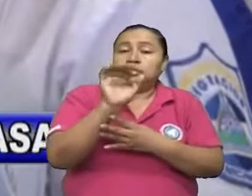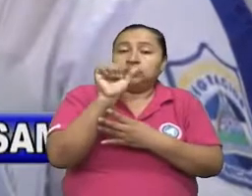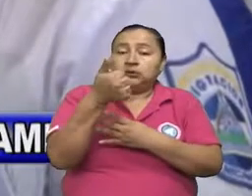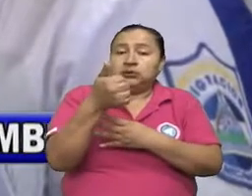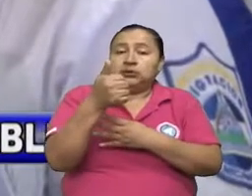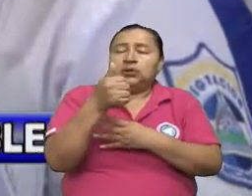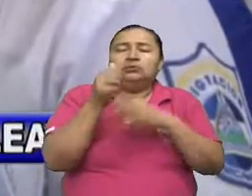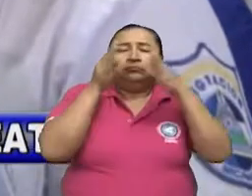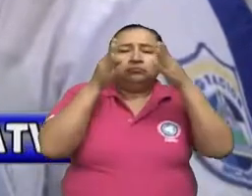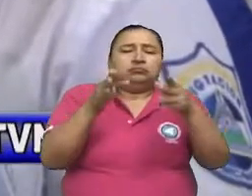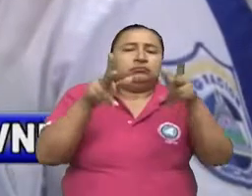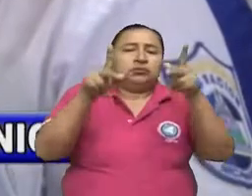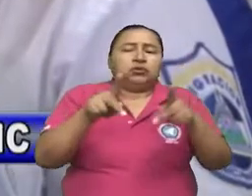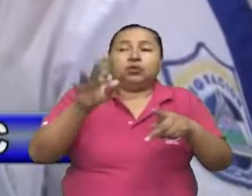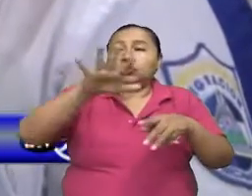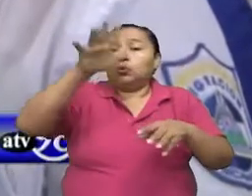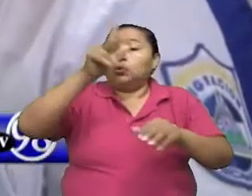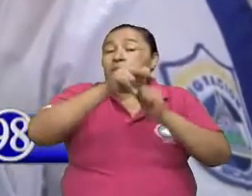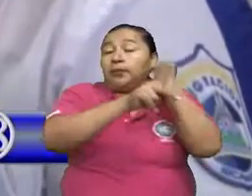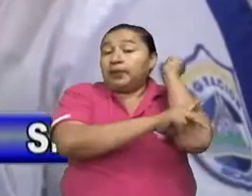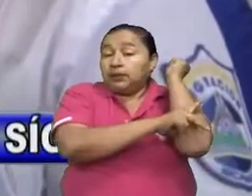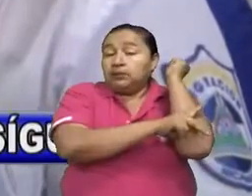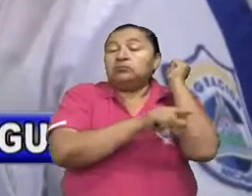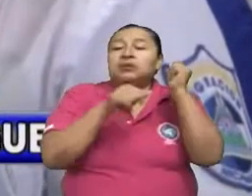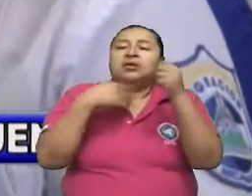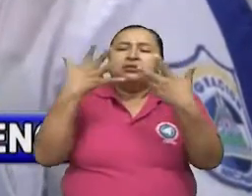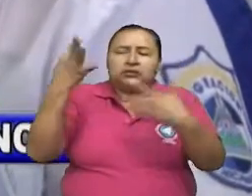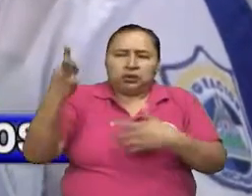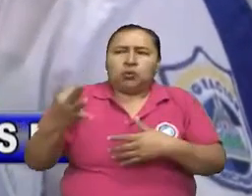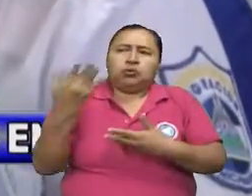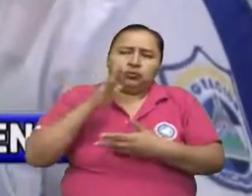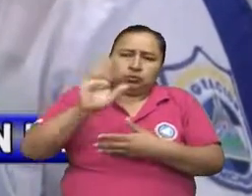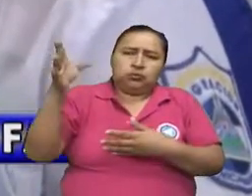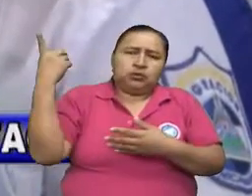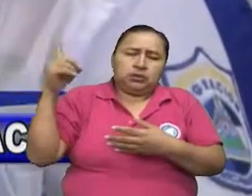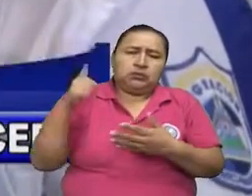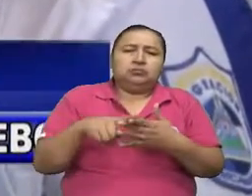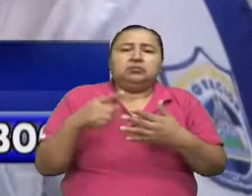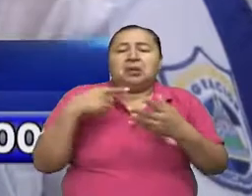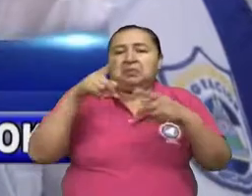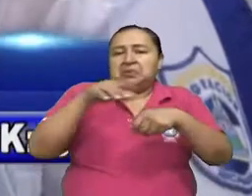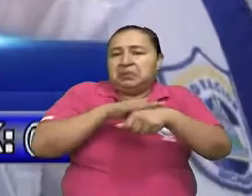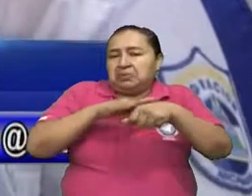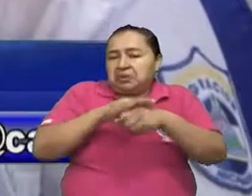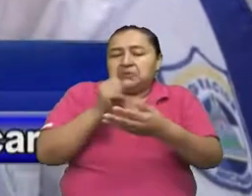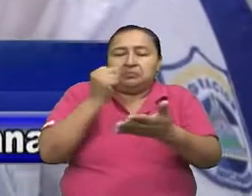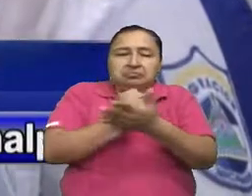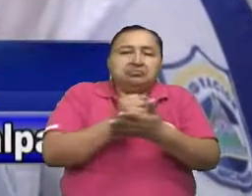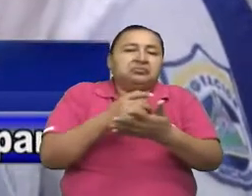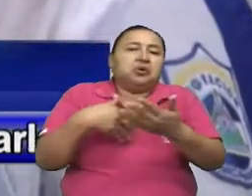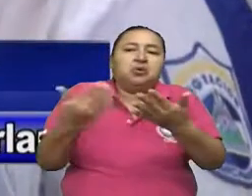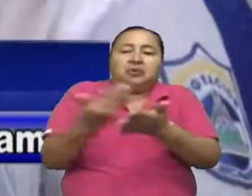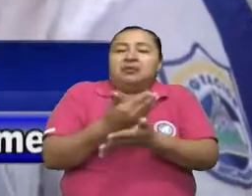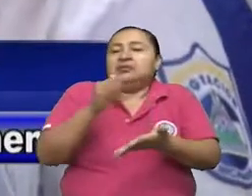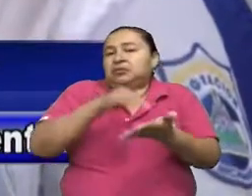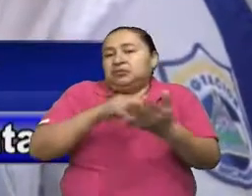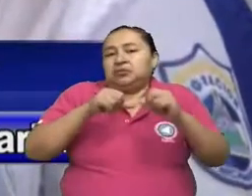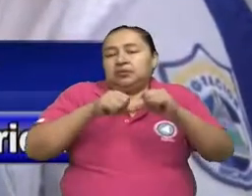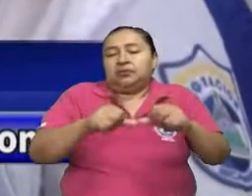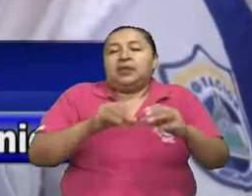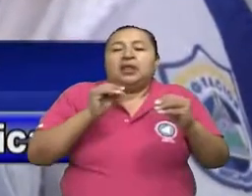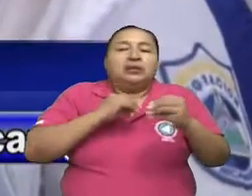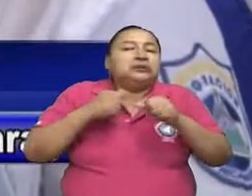456 servicios a ciudadanos de otras nacionalidades que fueron garantizados, entre residencias nuevas y renovaciones, prórrogas